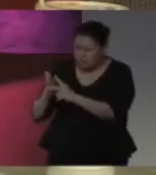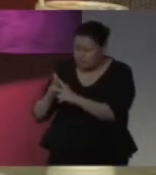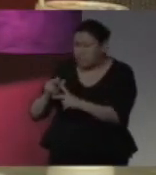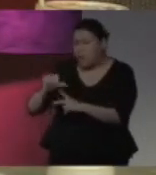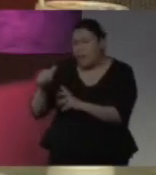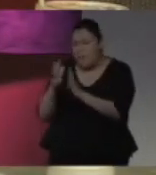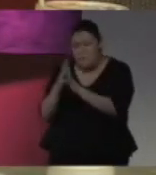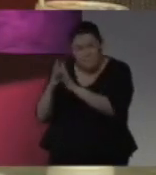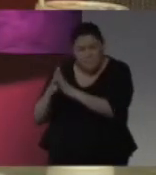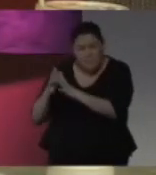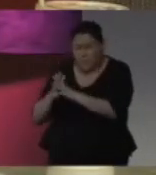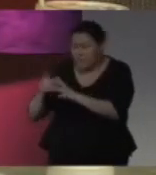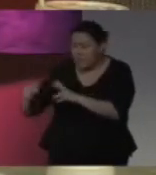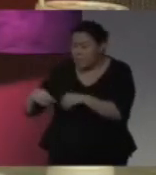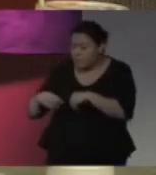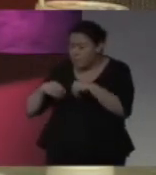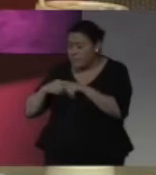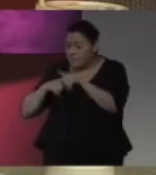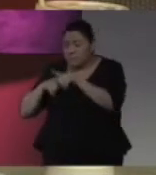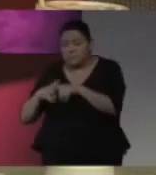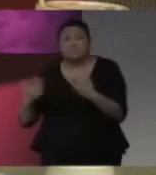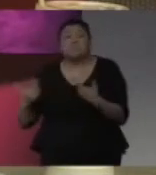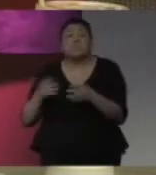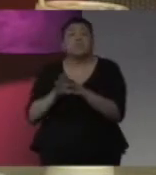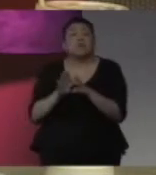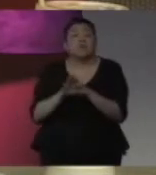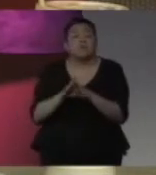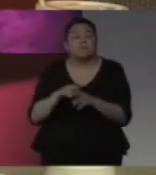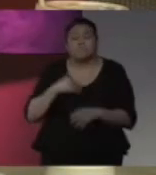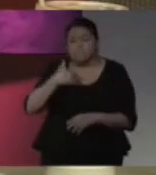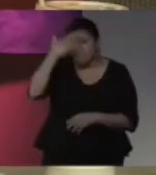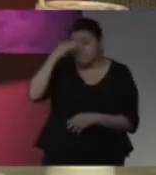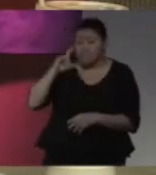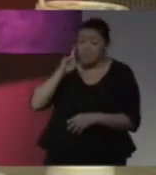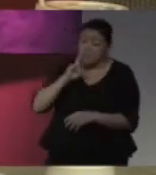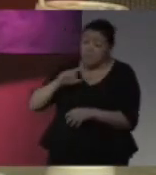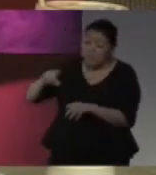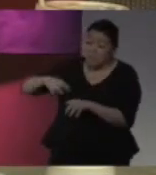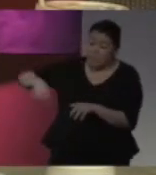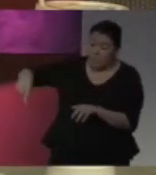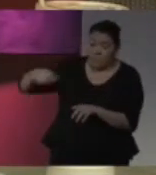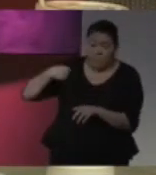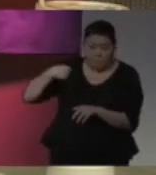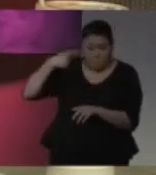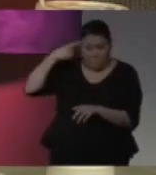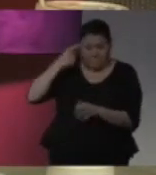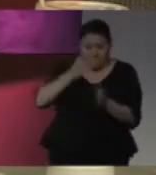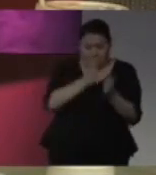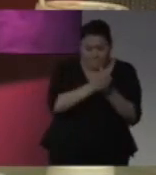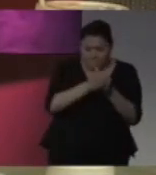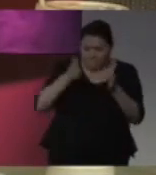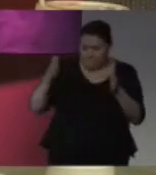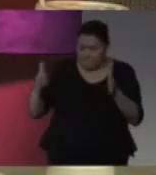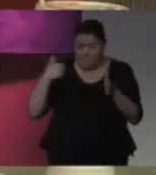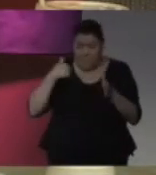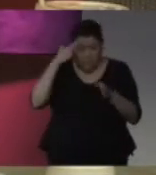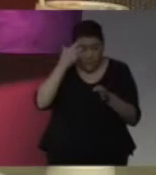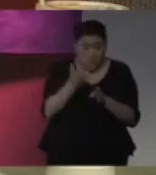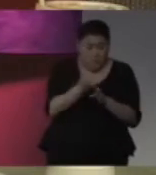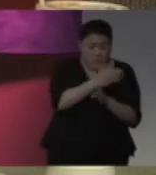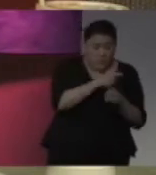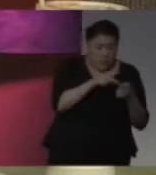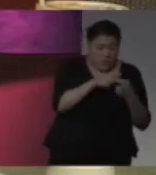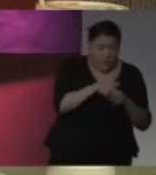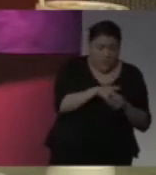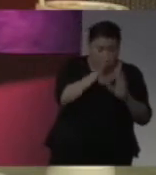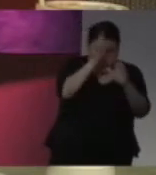Las preguntas permiten elaborar un acercamiento desde el punto de vista de las mujeres en el periodo que ha transcurrido después de la implementación del Tratado